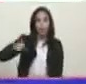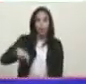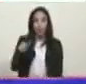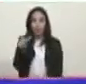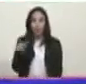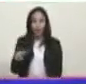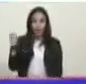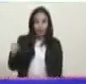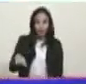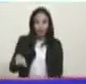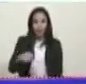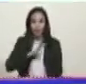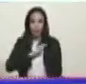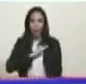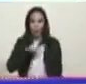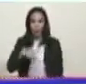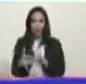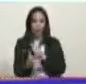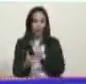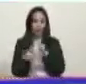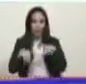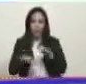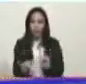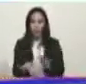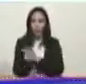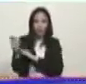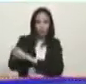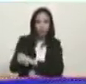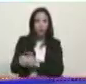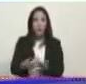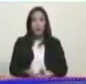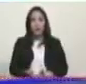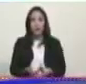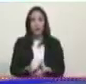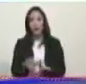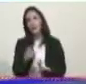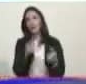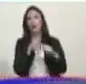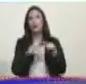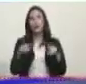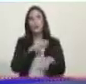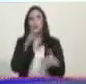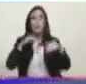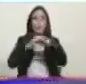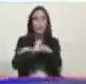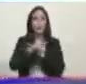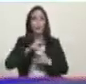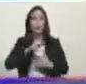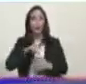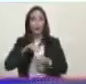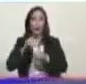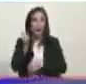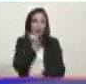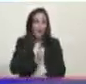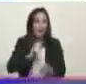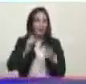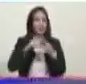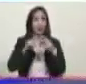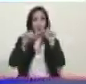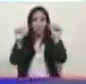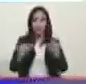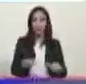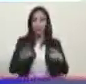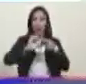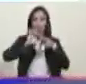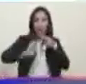propios técnicos. Estamos logrando a través, incluso en el caso de Metro de Valencia, lo que son los sistemas eléctricos